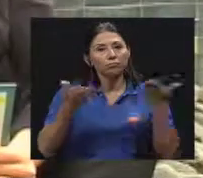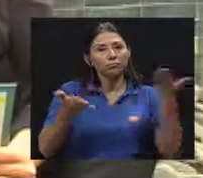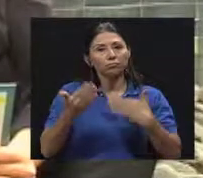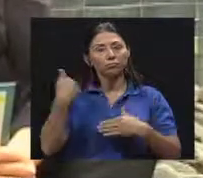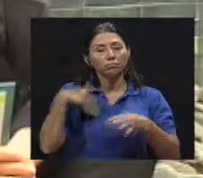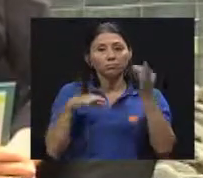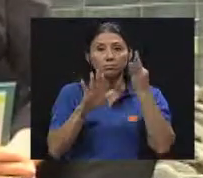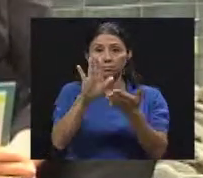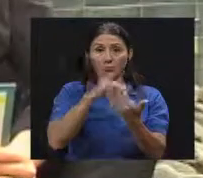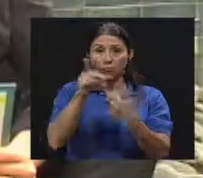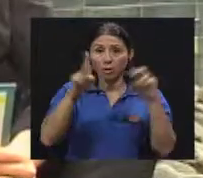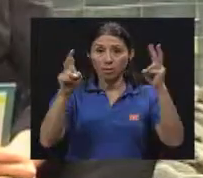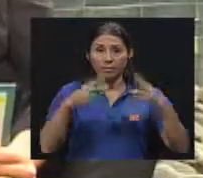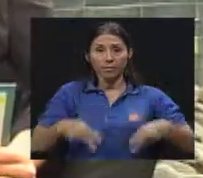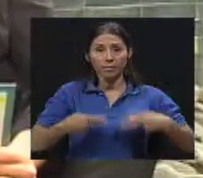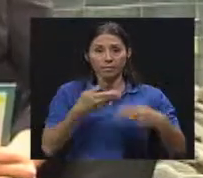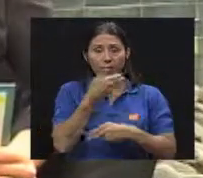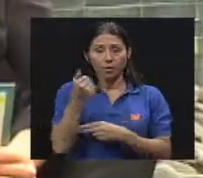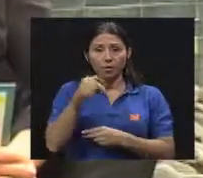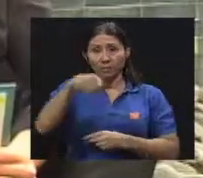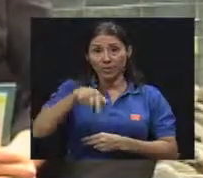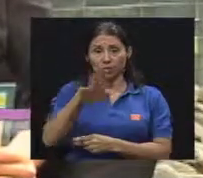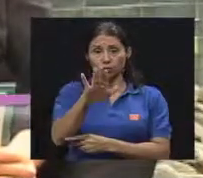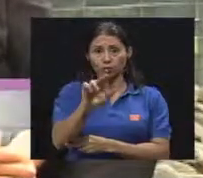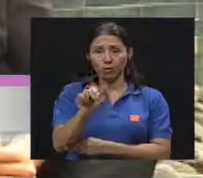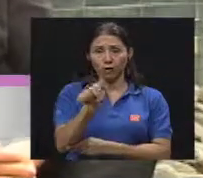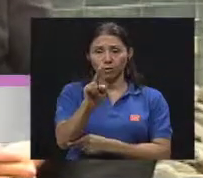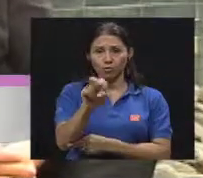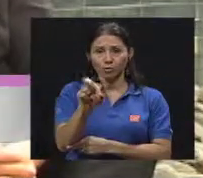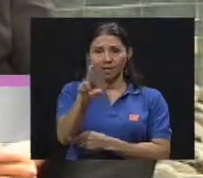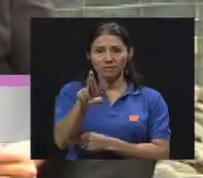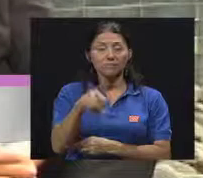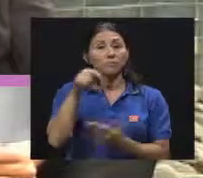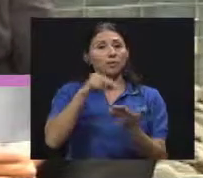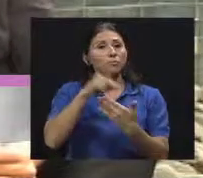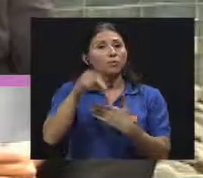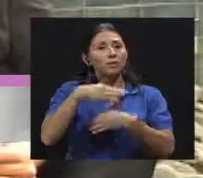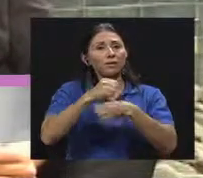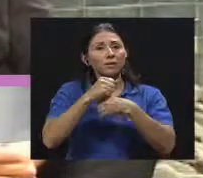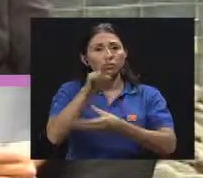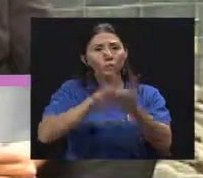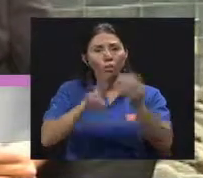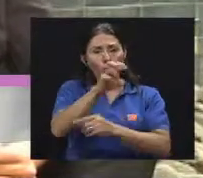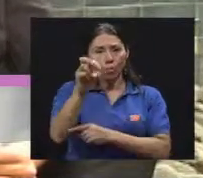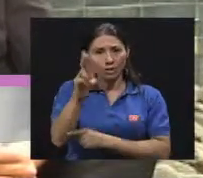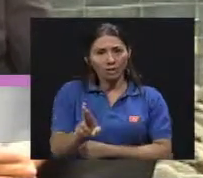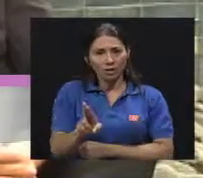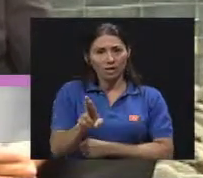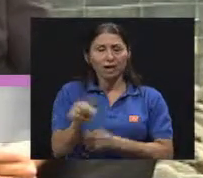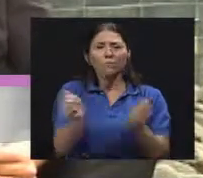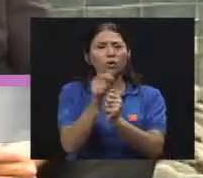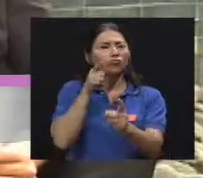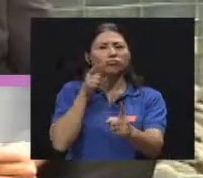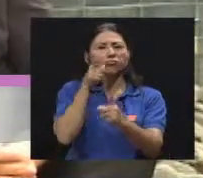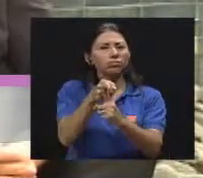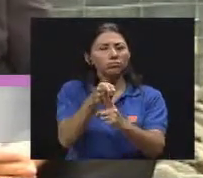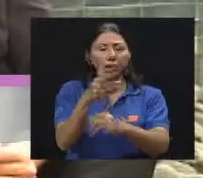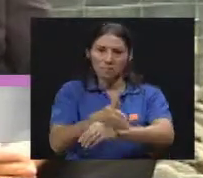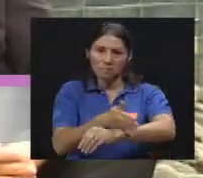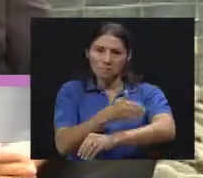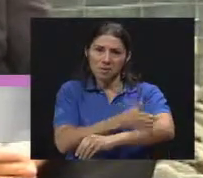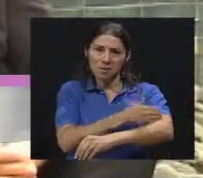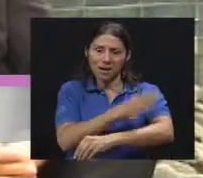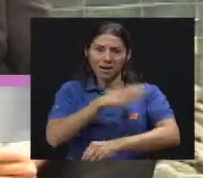Bienvenidas y bienvenidos a su programa Vivir Mejor aquí por su canal UCR, un programa producido en la Universidad de Costa Rica con la finalidad de